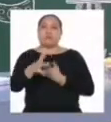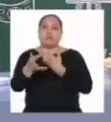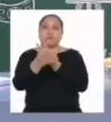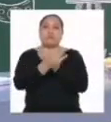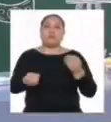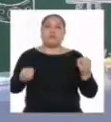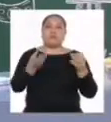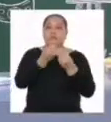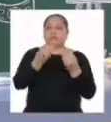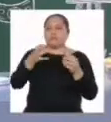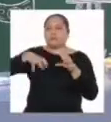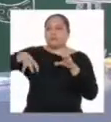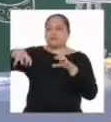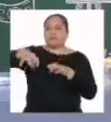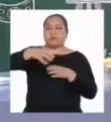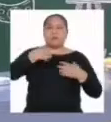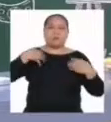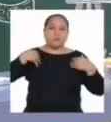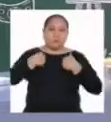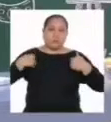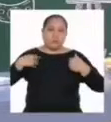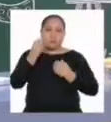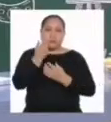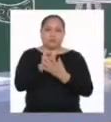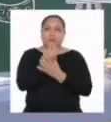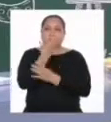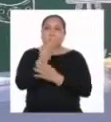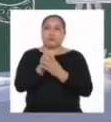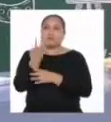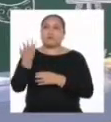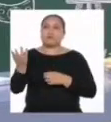de distintas especies de flora y fauna.